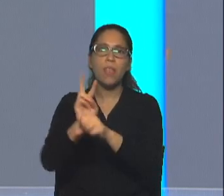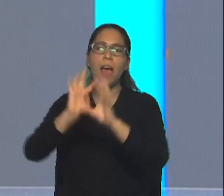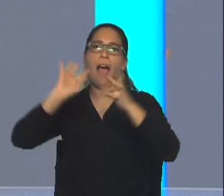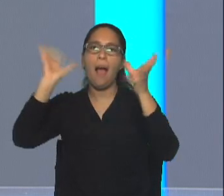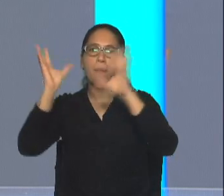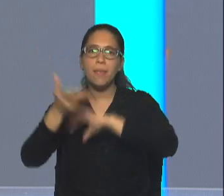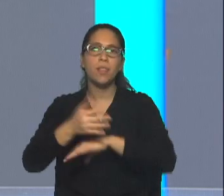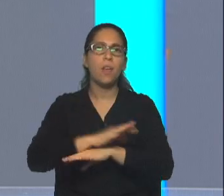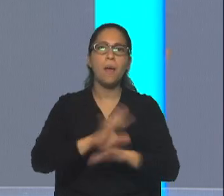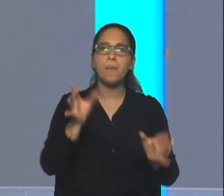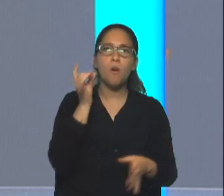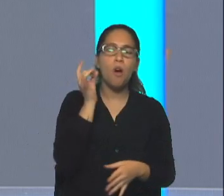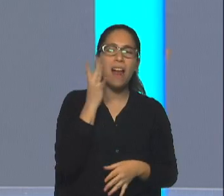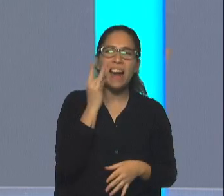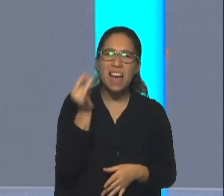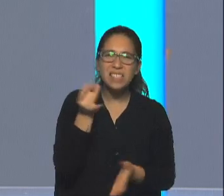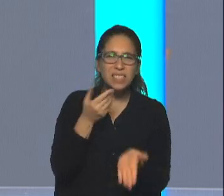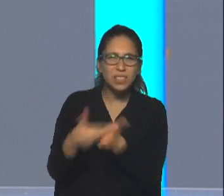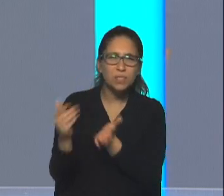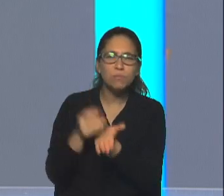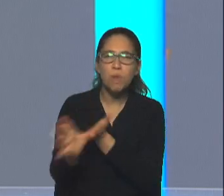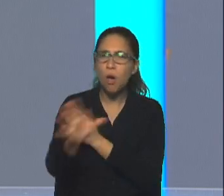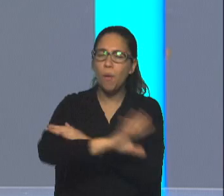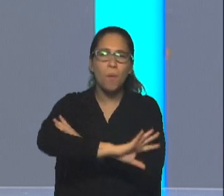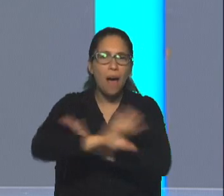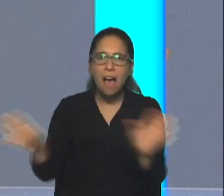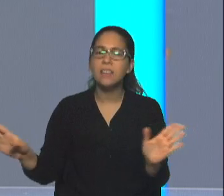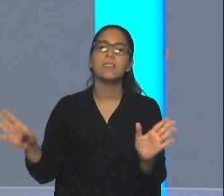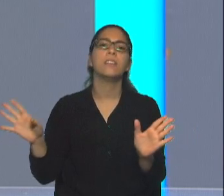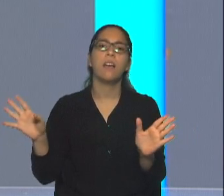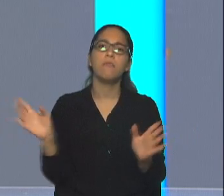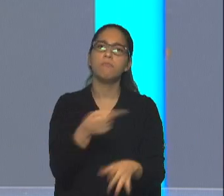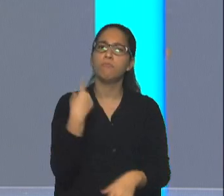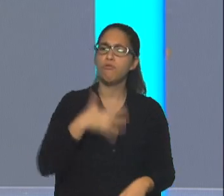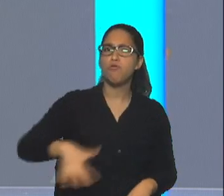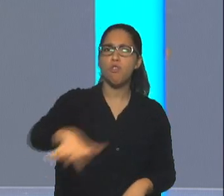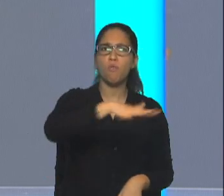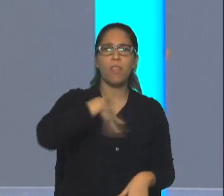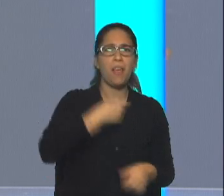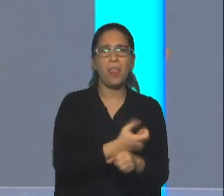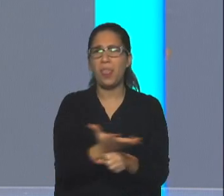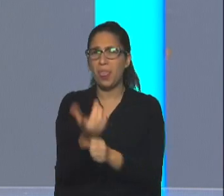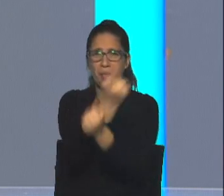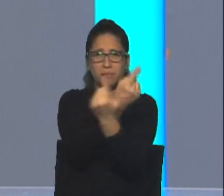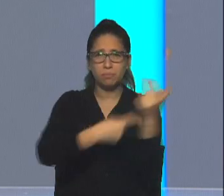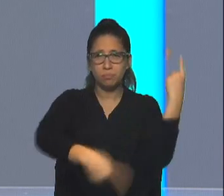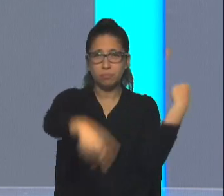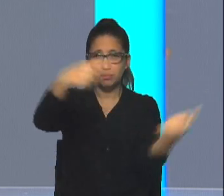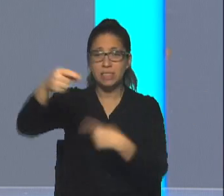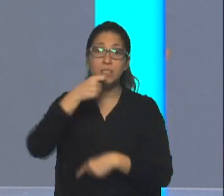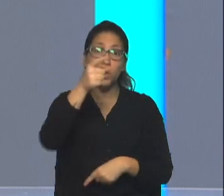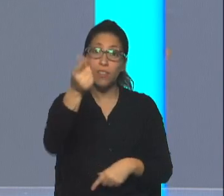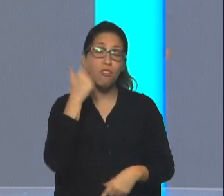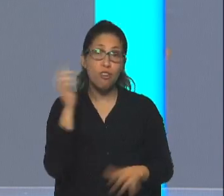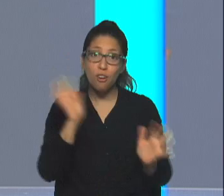basta de racismo somos una comunidad diversa y para que nos nos están viendo si no la